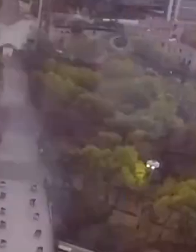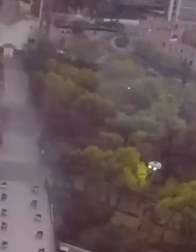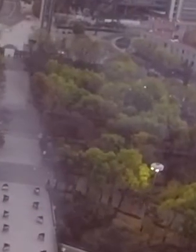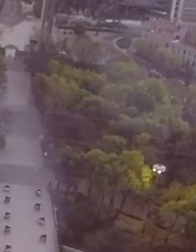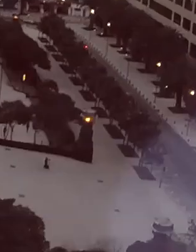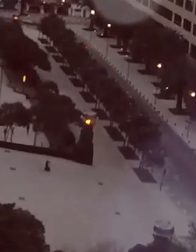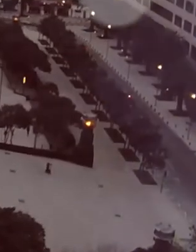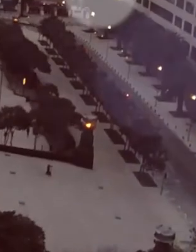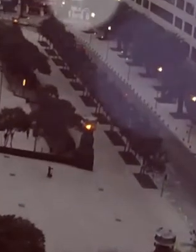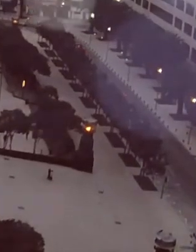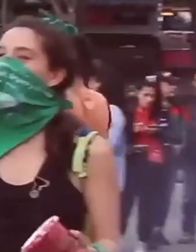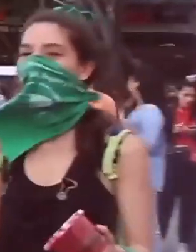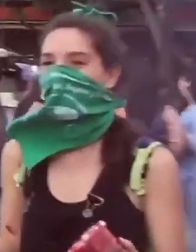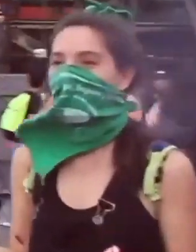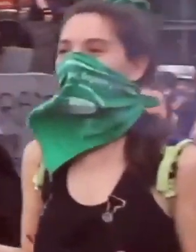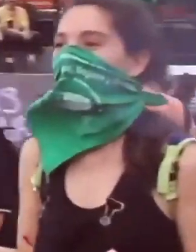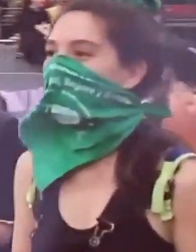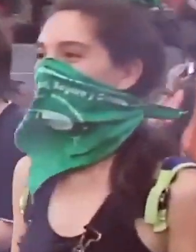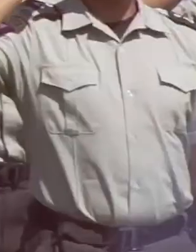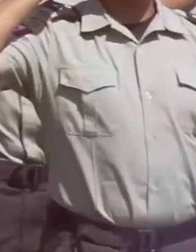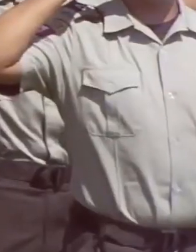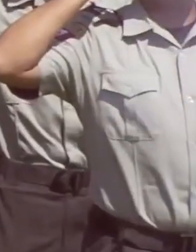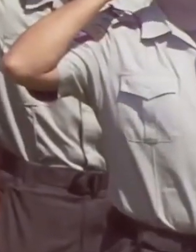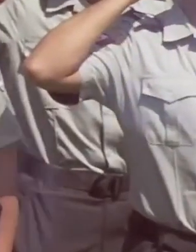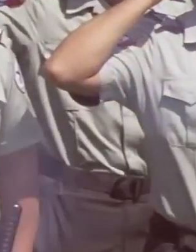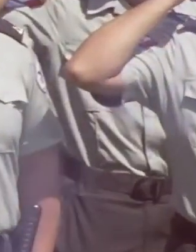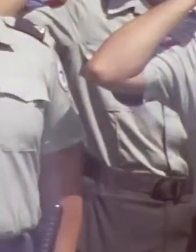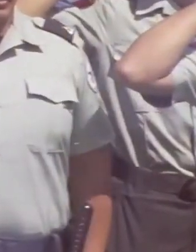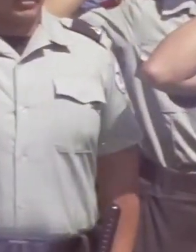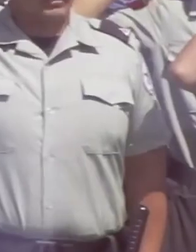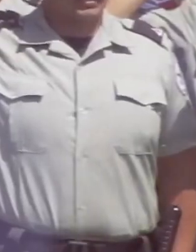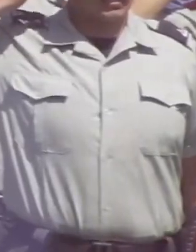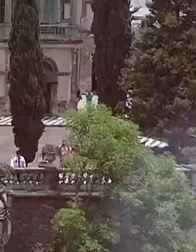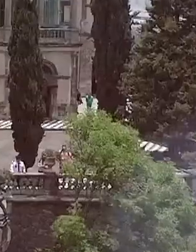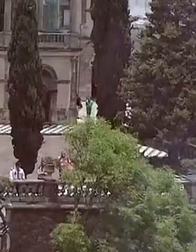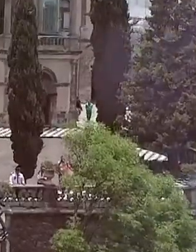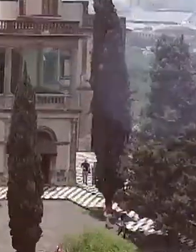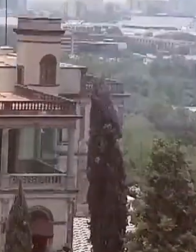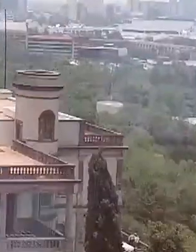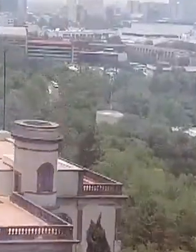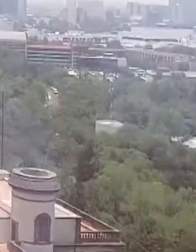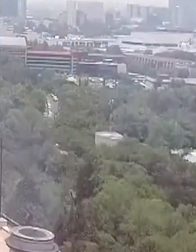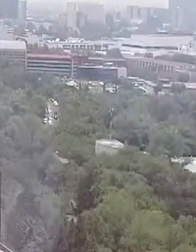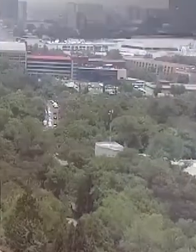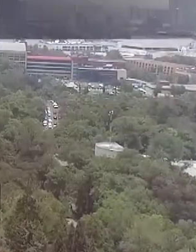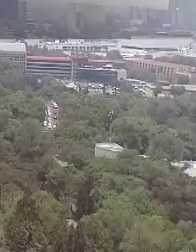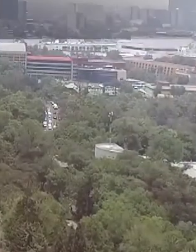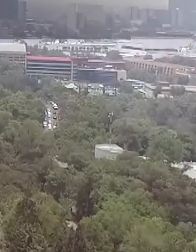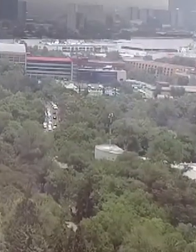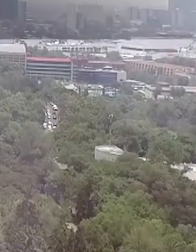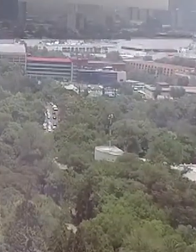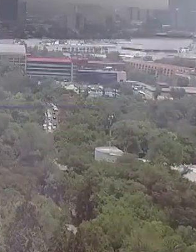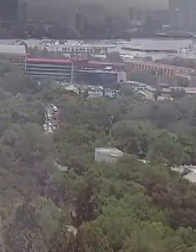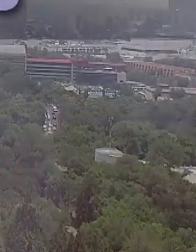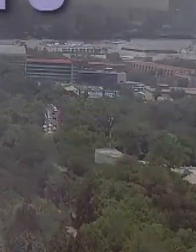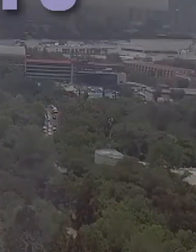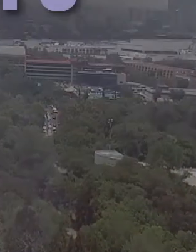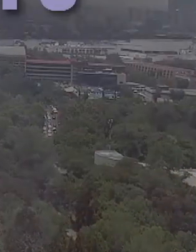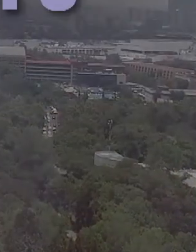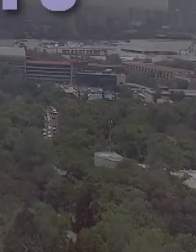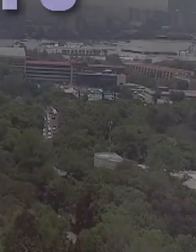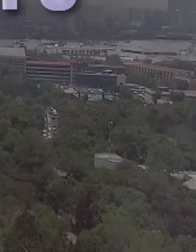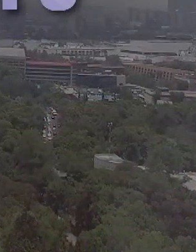el profesor sí tiene que ser ese monitor, esa antena. A todos. ¿Te parece si conversamos también de esta parte, de una segunda parte